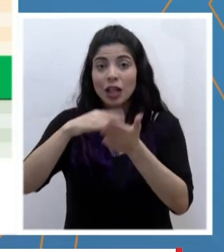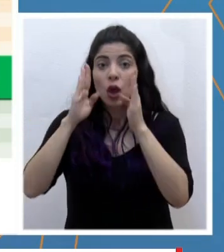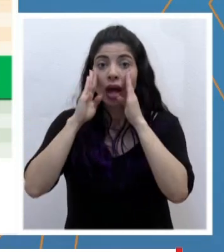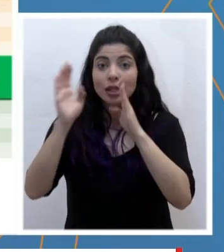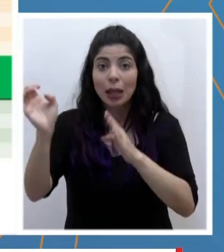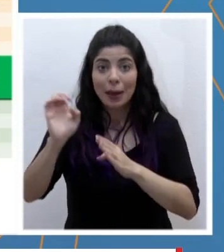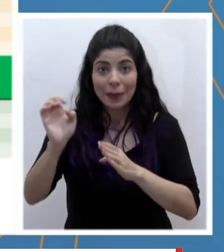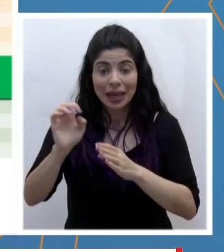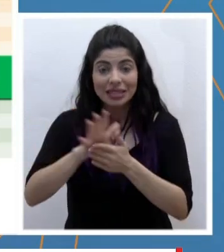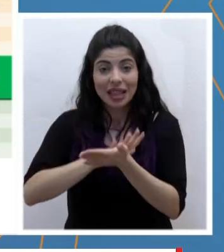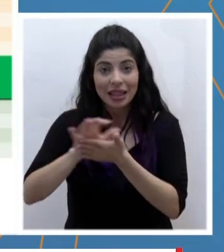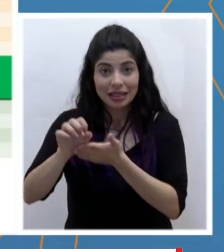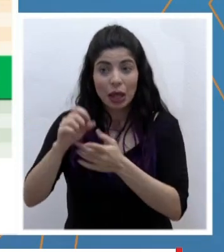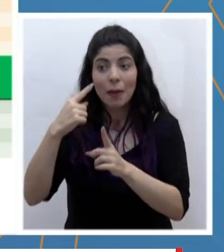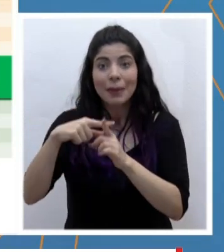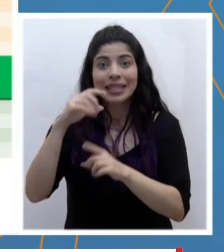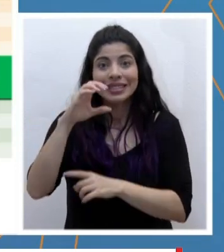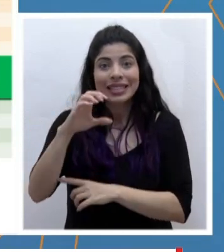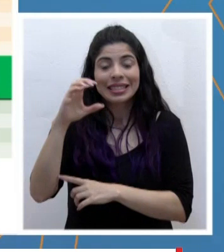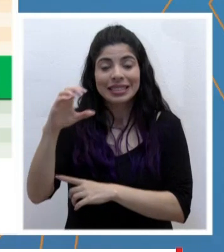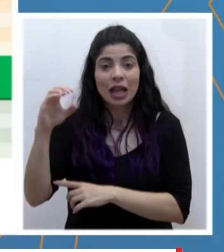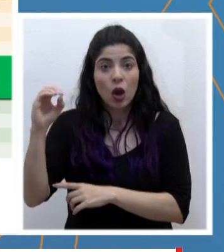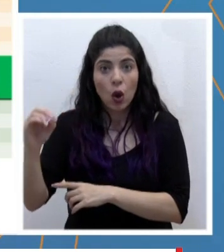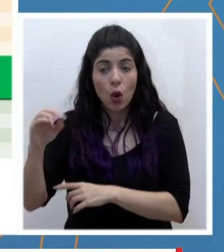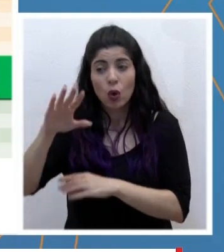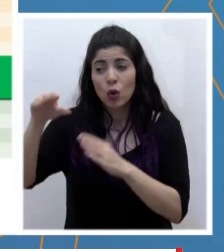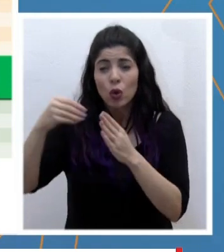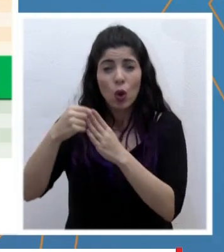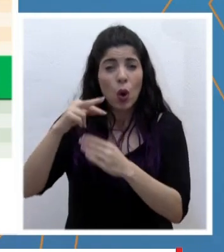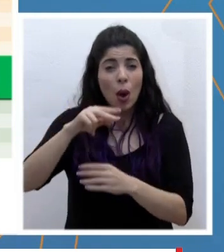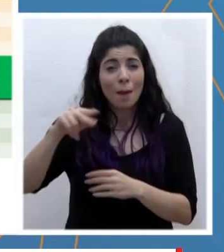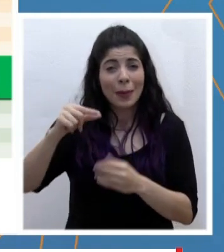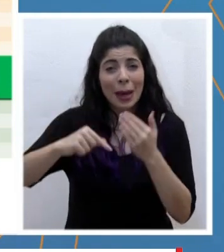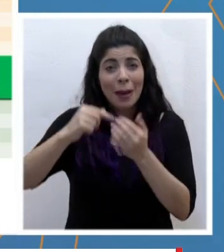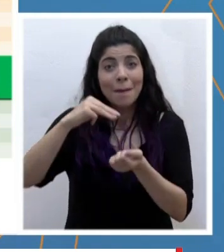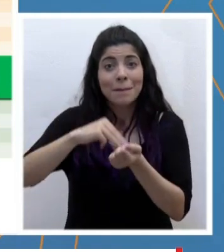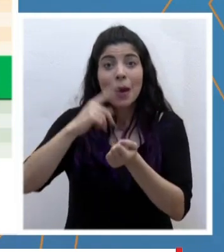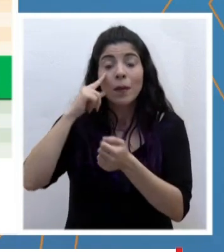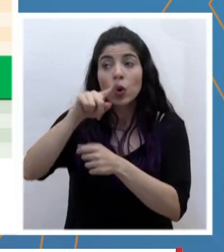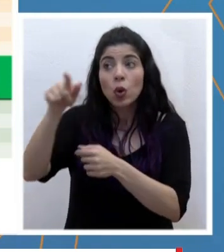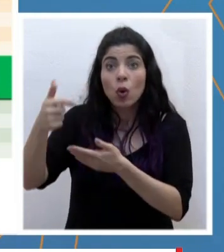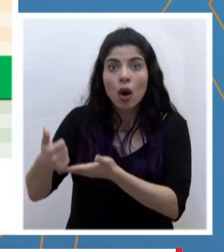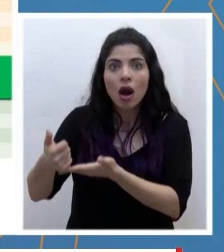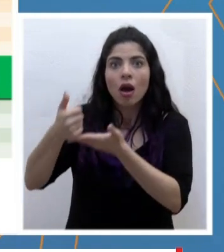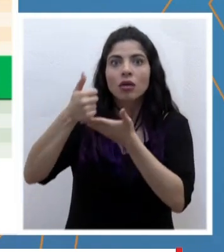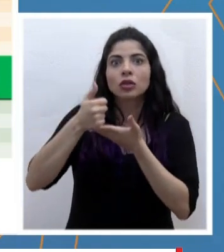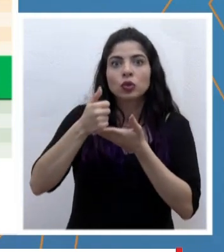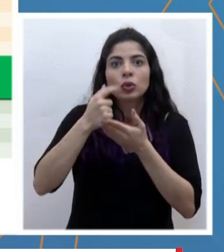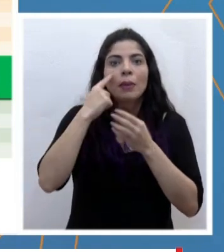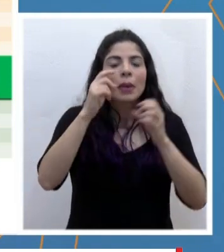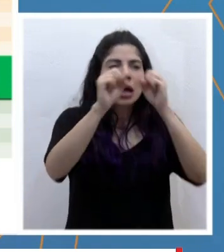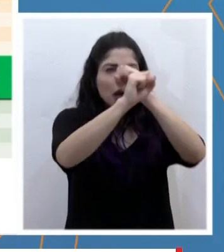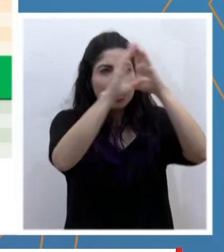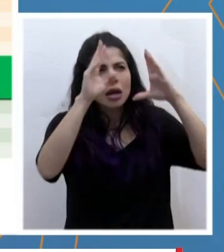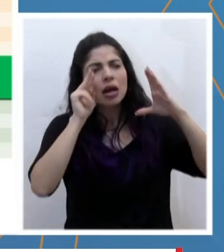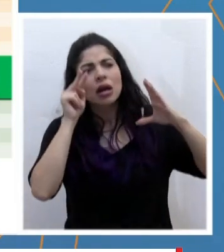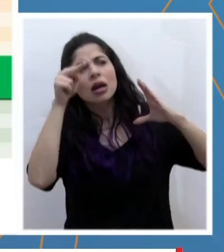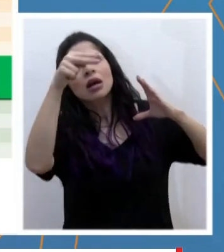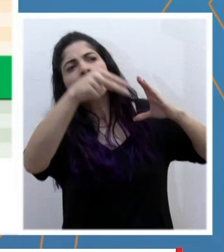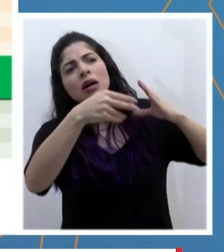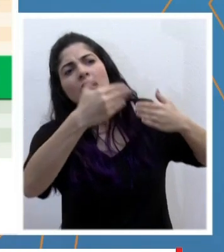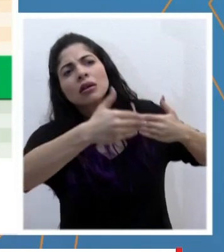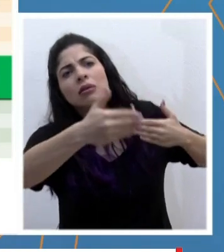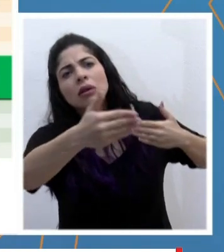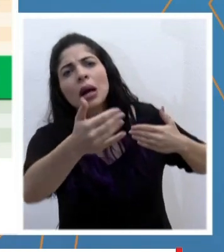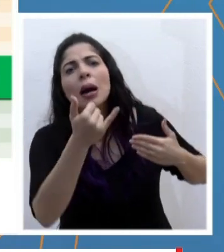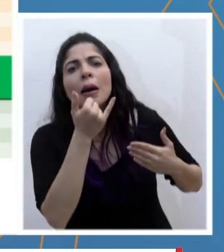Desastres y también del CCO y todos los compañeros de la gerencia médica, porque esto nos ha permitido proyectar y ver lo que podría